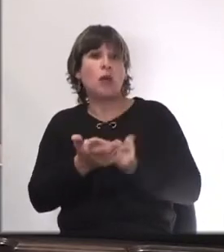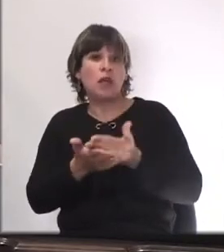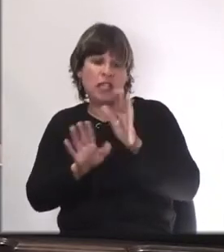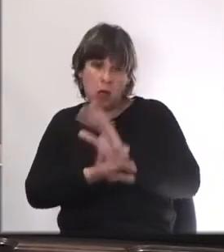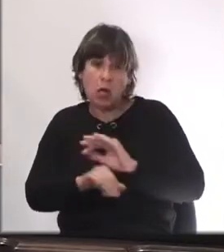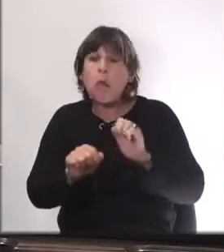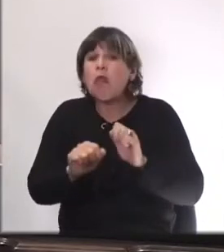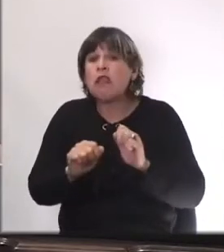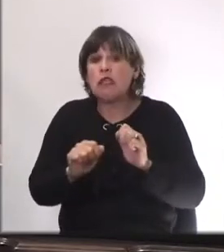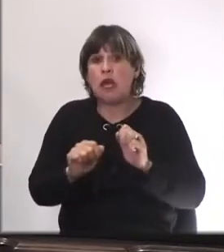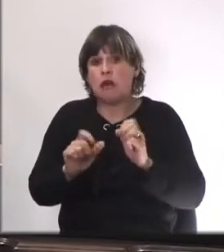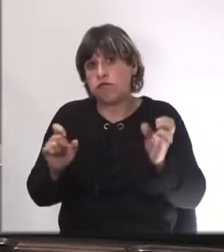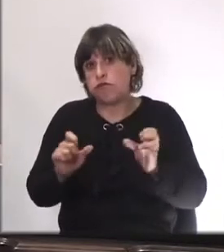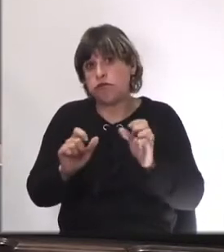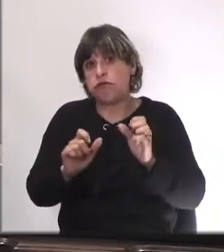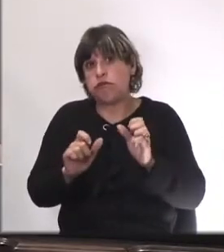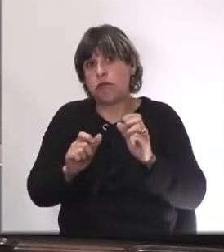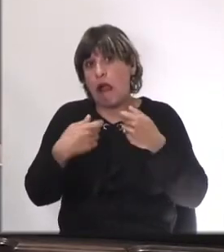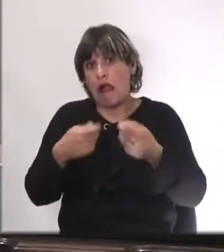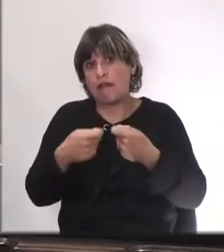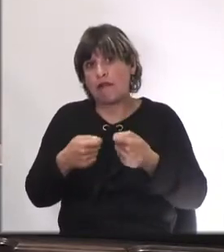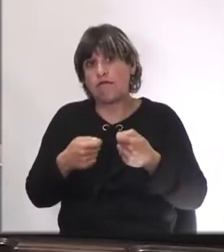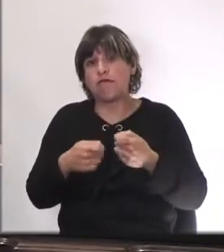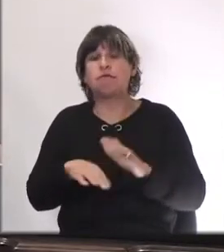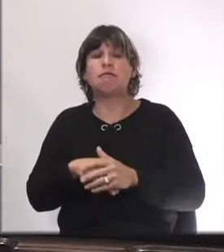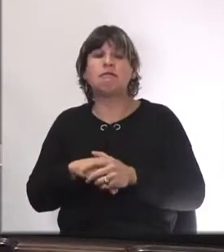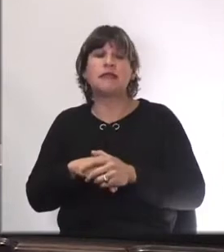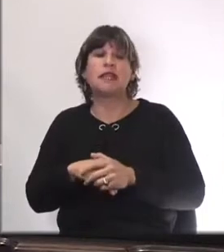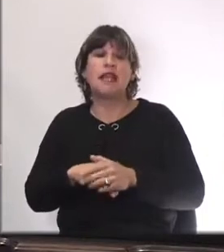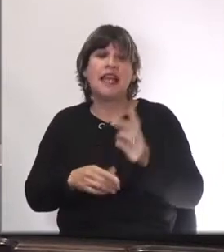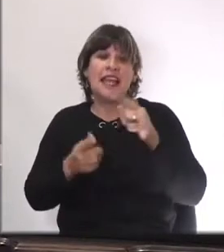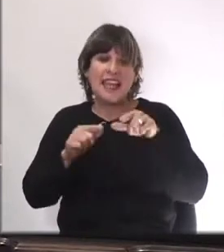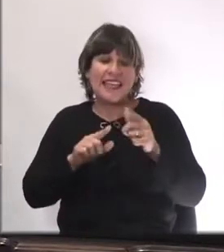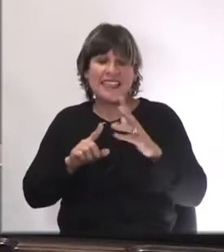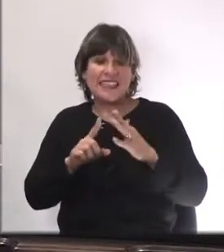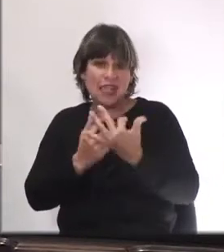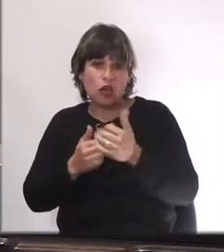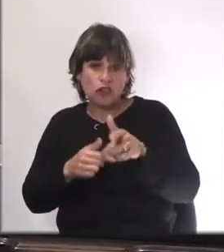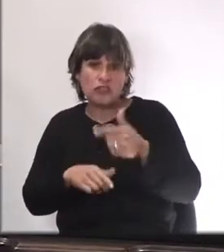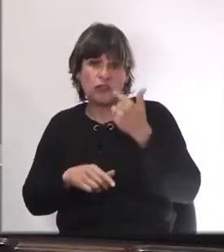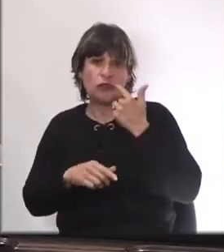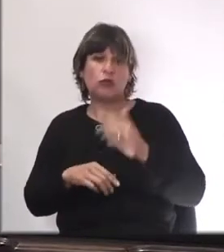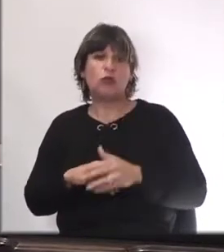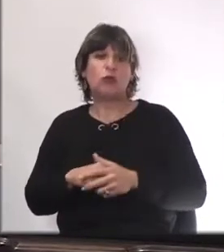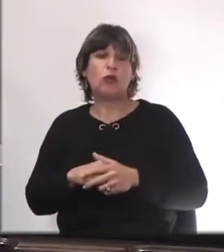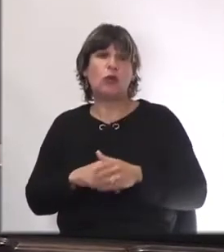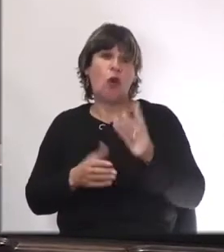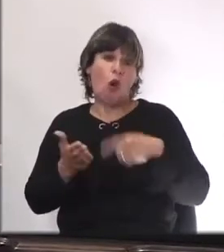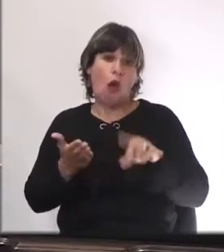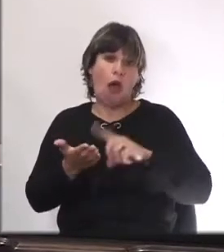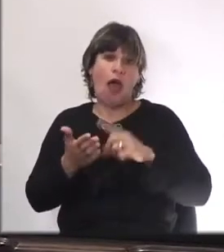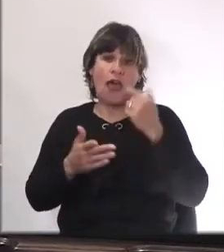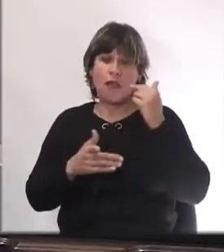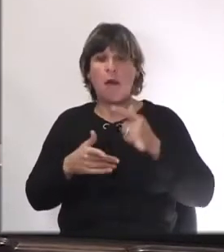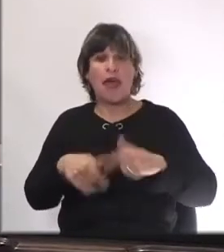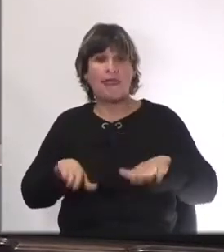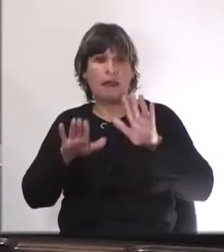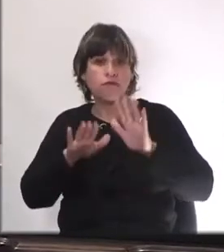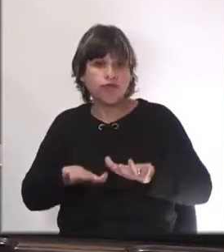ser. Entonces, en ese contexto, además de